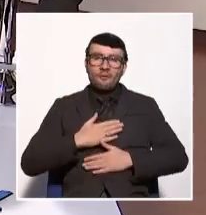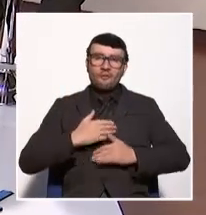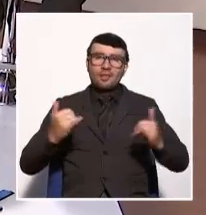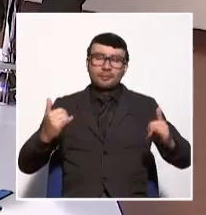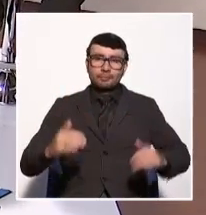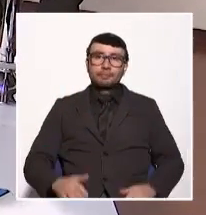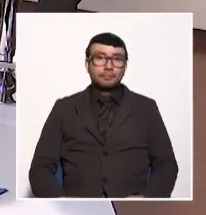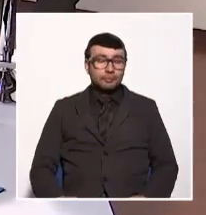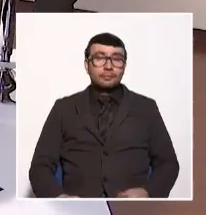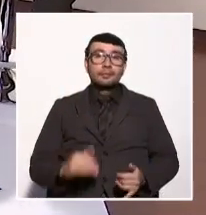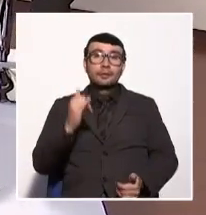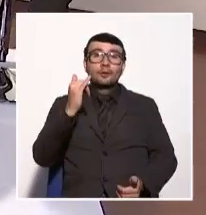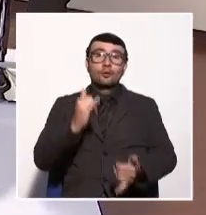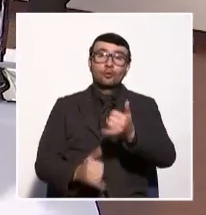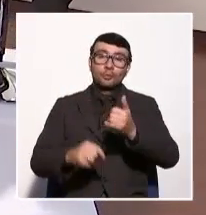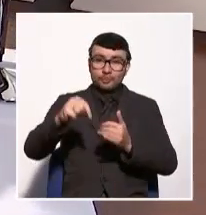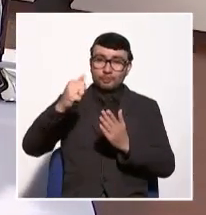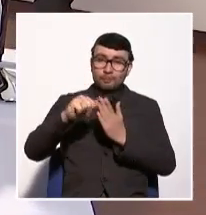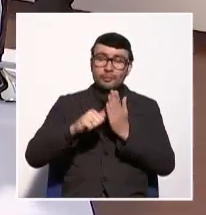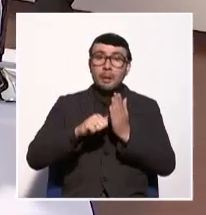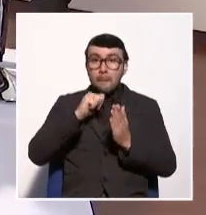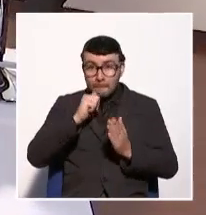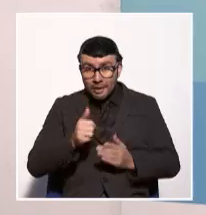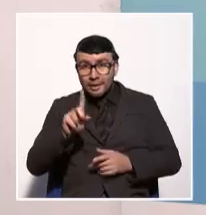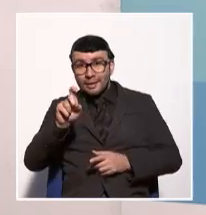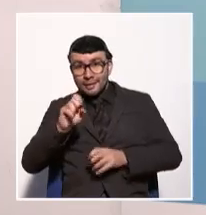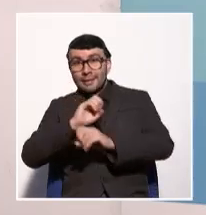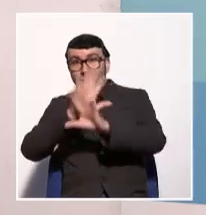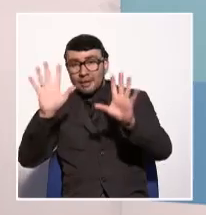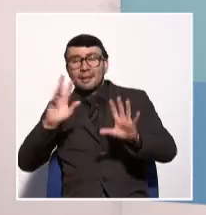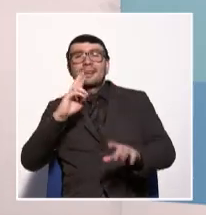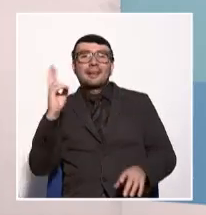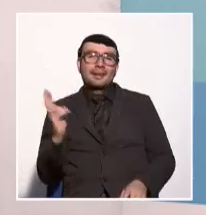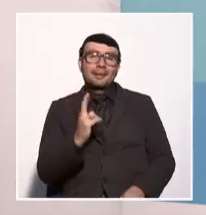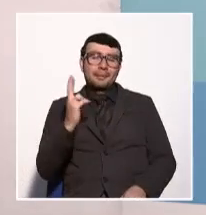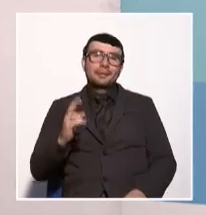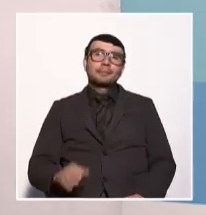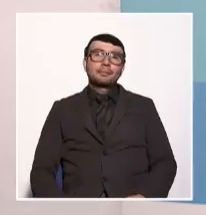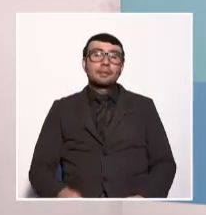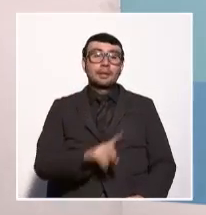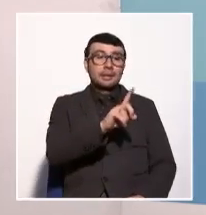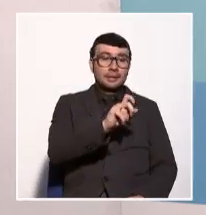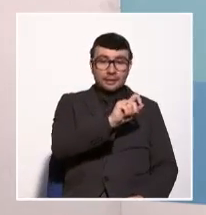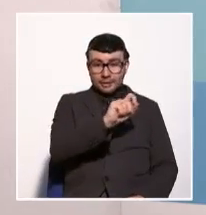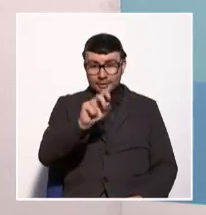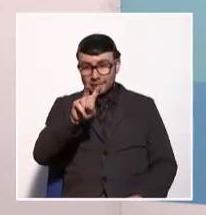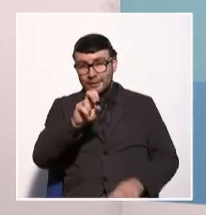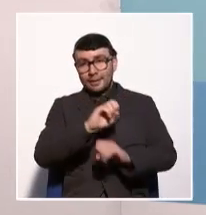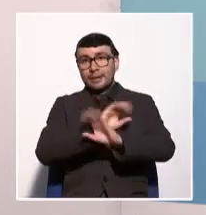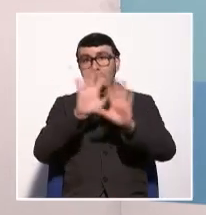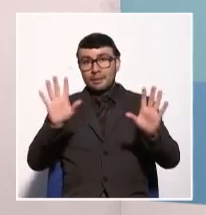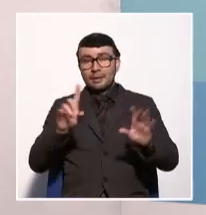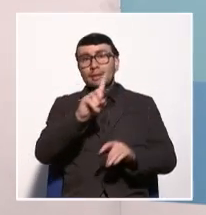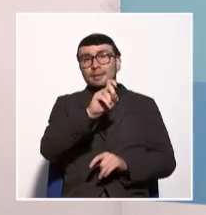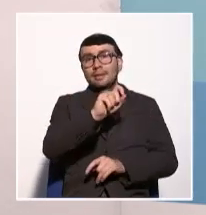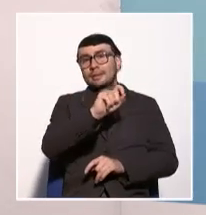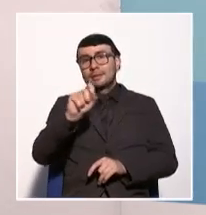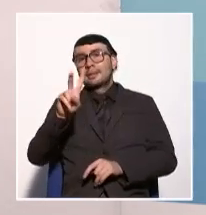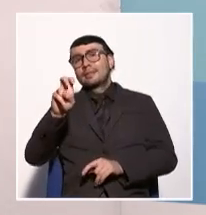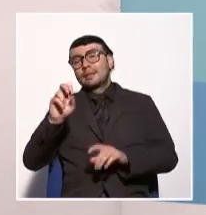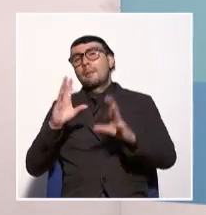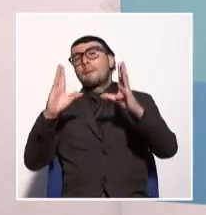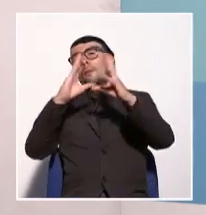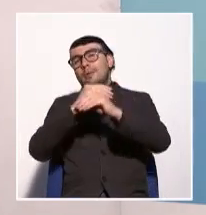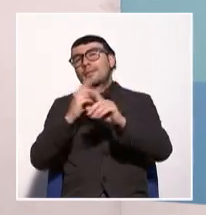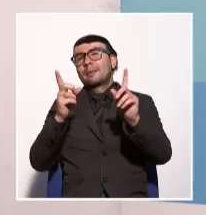iván llegamos al final de nuestro programa recuerden seis de la mañana repetición al otro día seis a siete de la mañana seis a siete en directo en las tardes